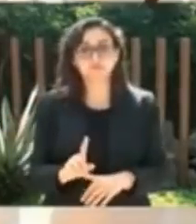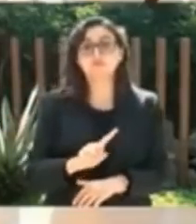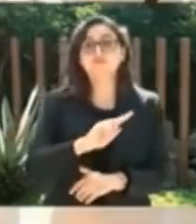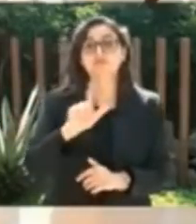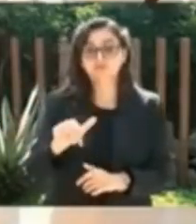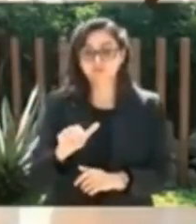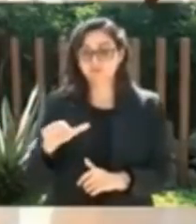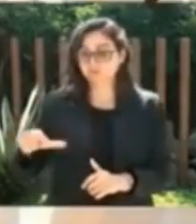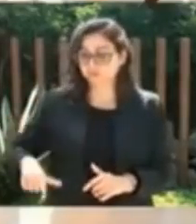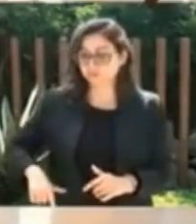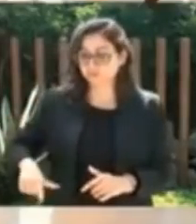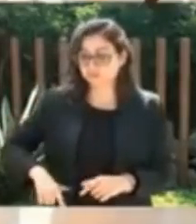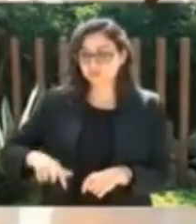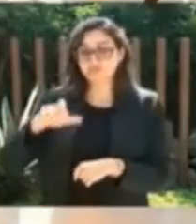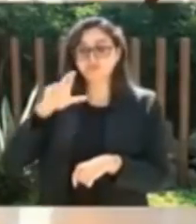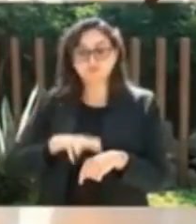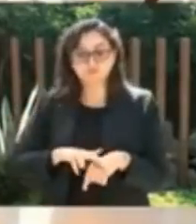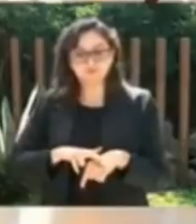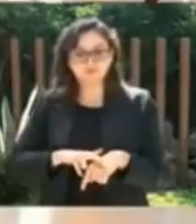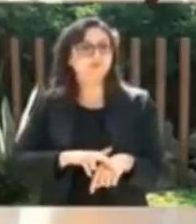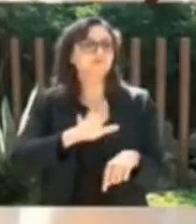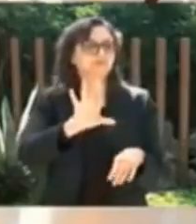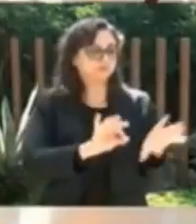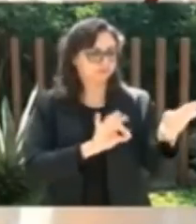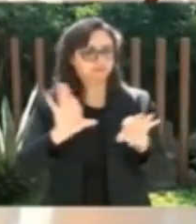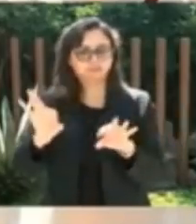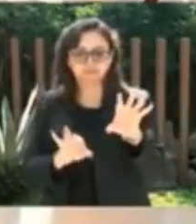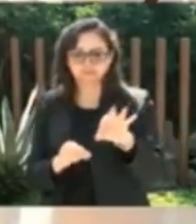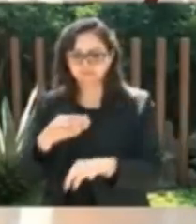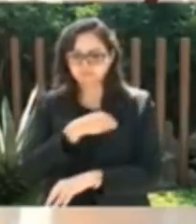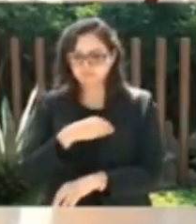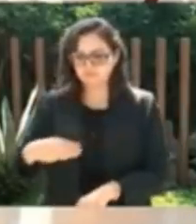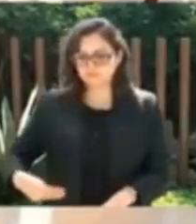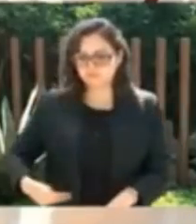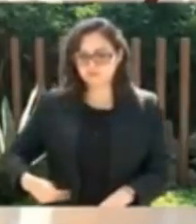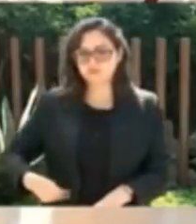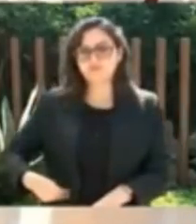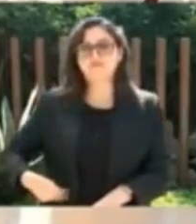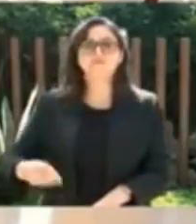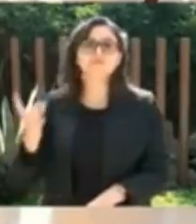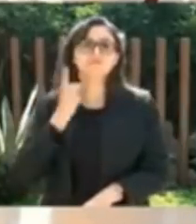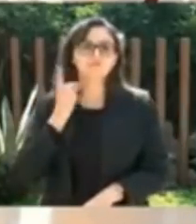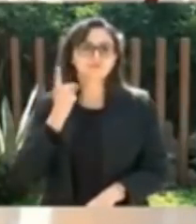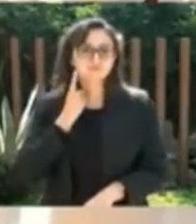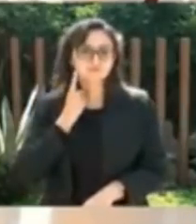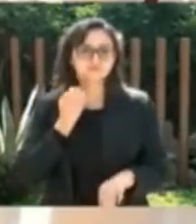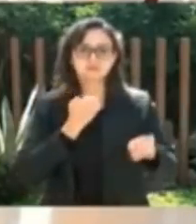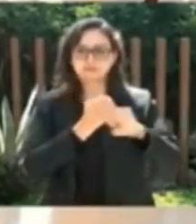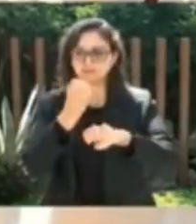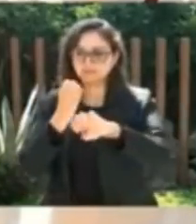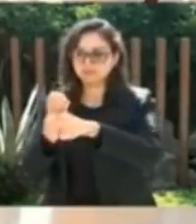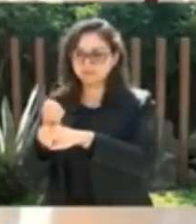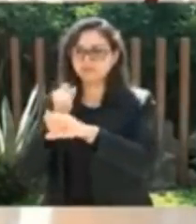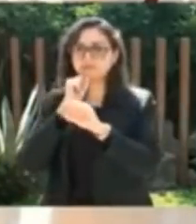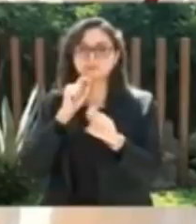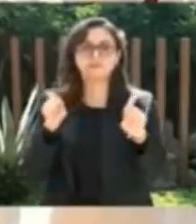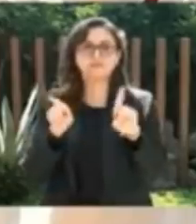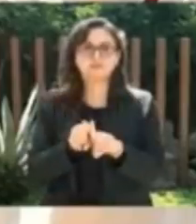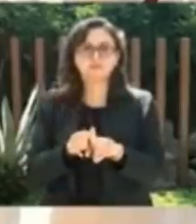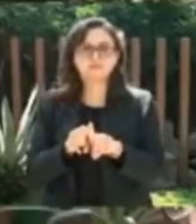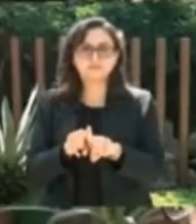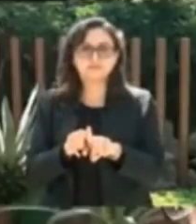le correspondía nombrar a los presidentes municipales y a los diputados locales y a los presidentes